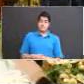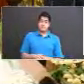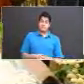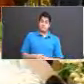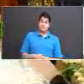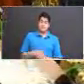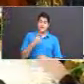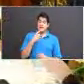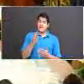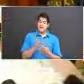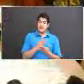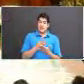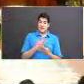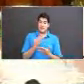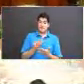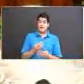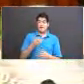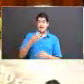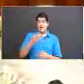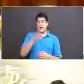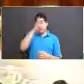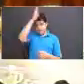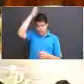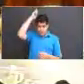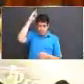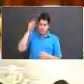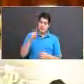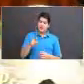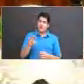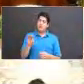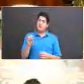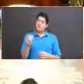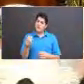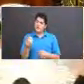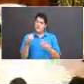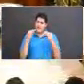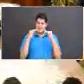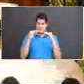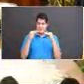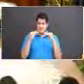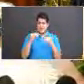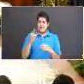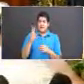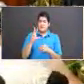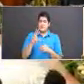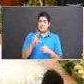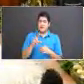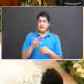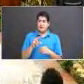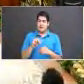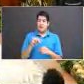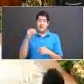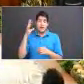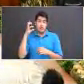Y dice la Biblia en Romanos, ¿y tú que enseñas a que no sea de robar?